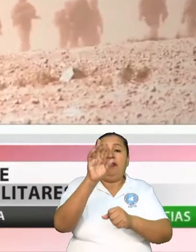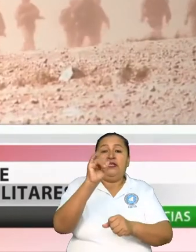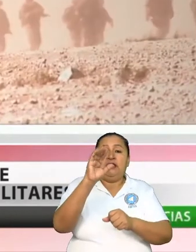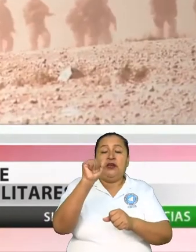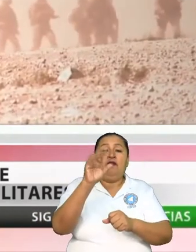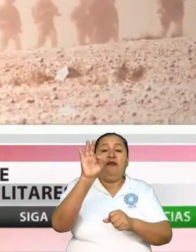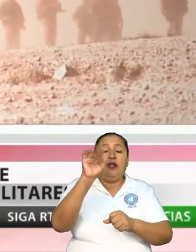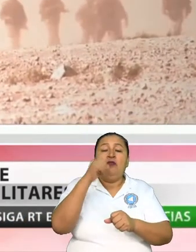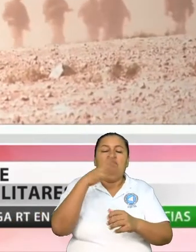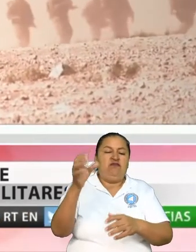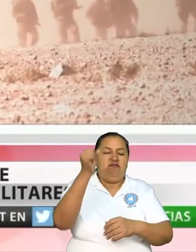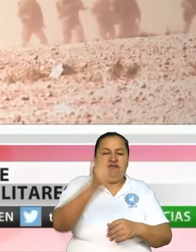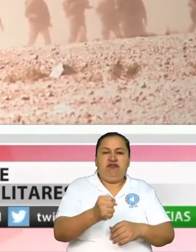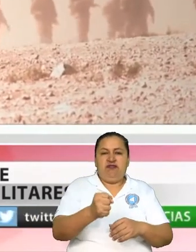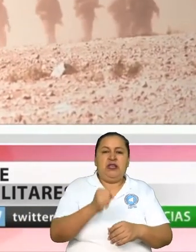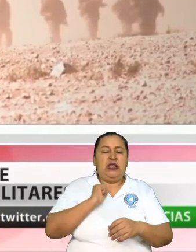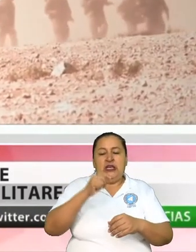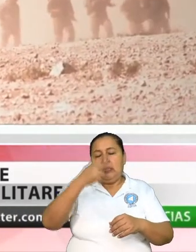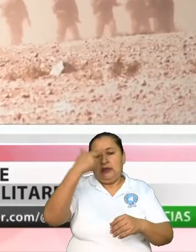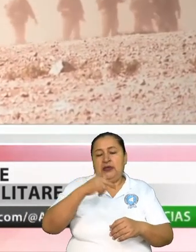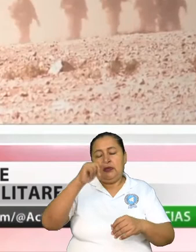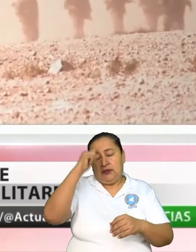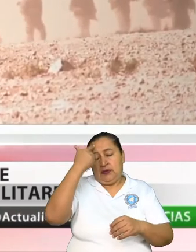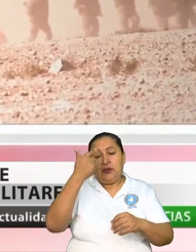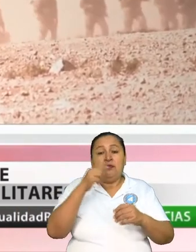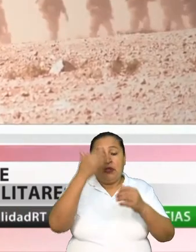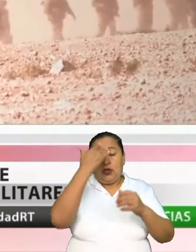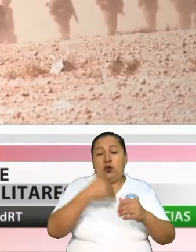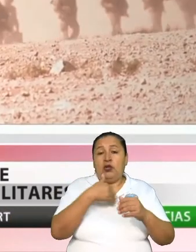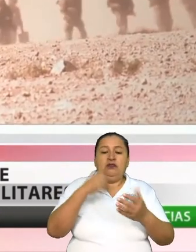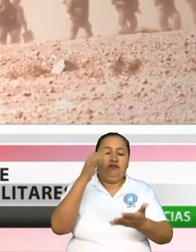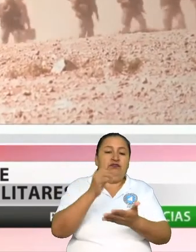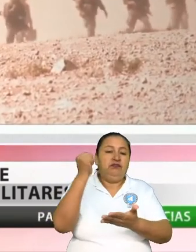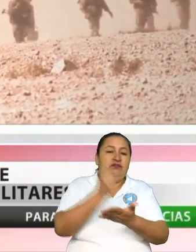instaurar un régimen nacional católico autoritario durante casi